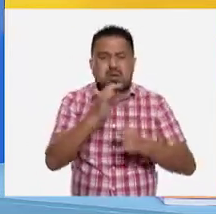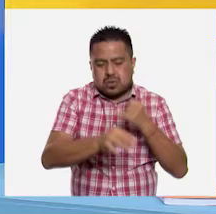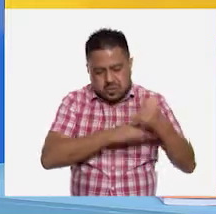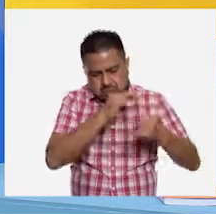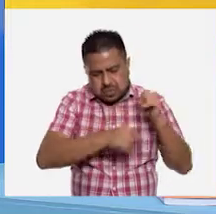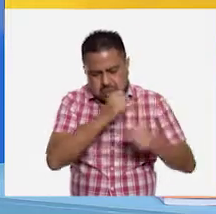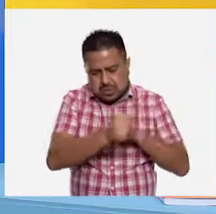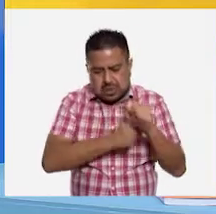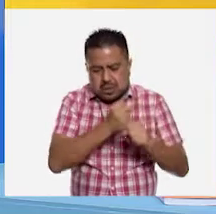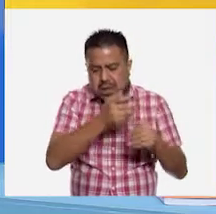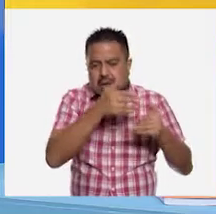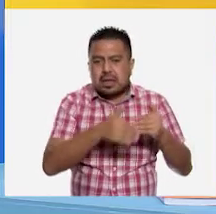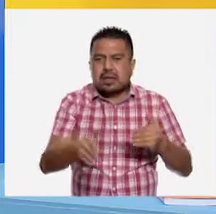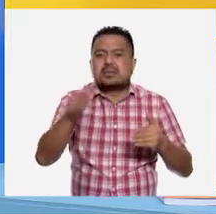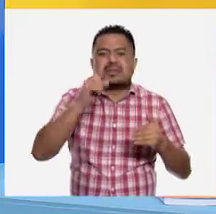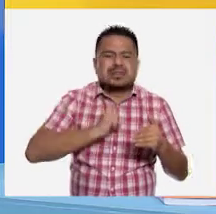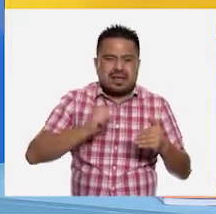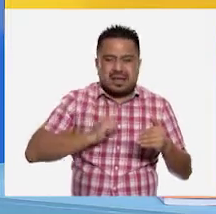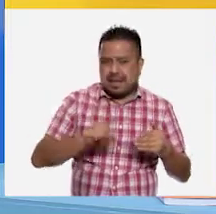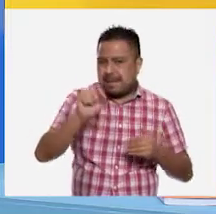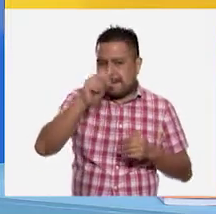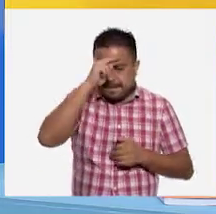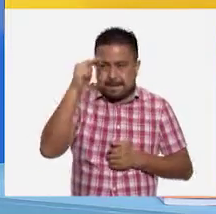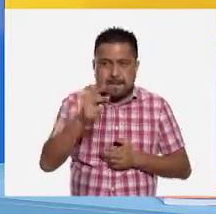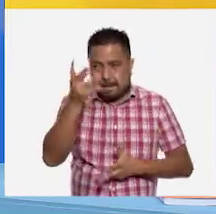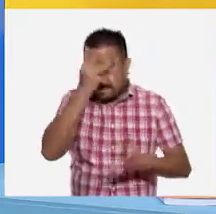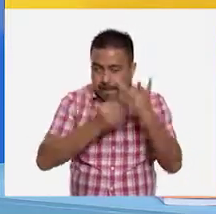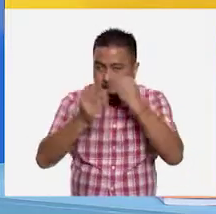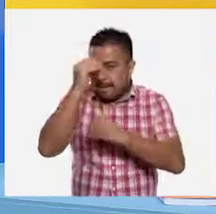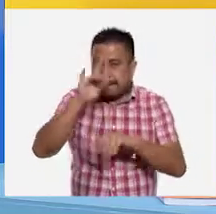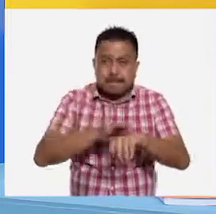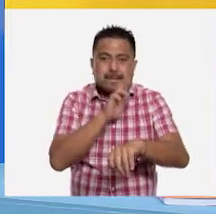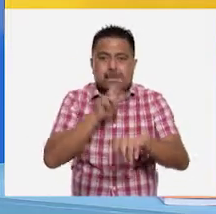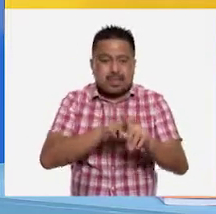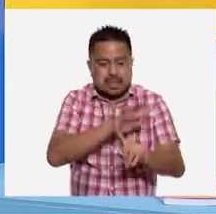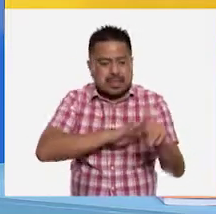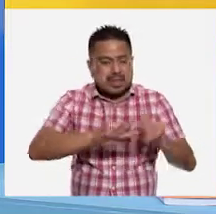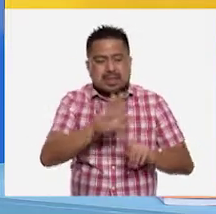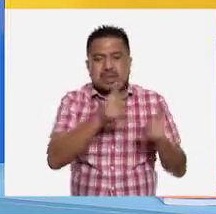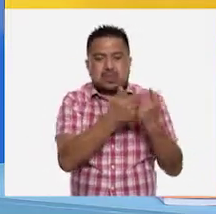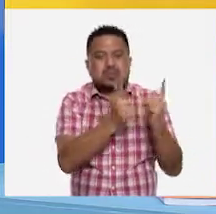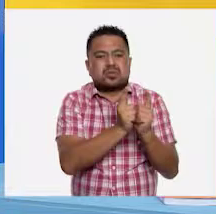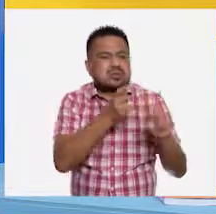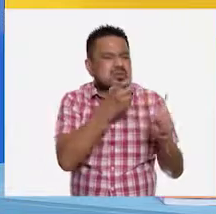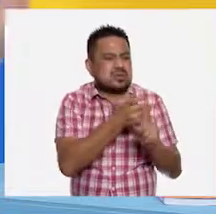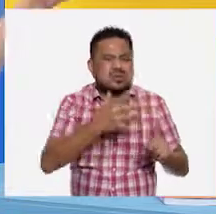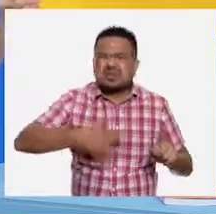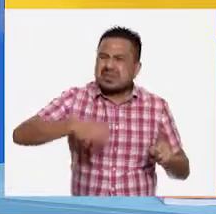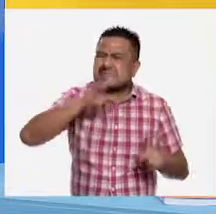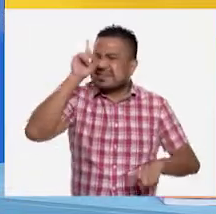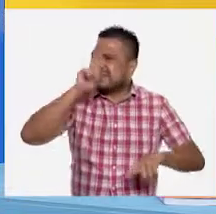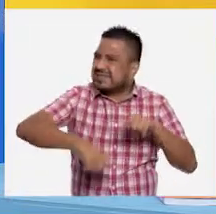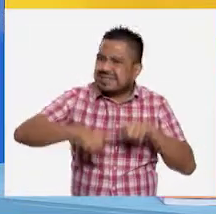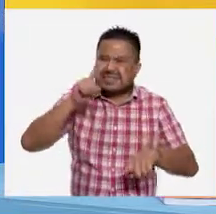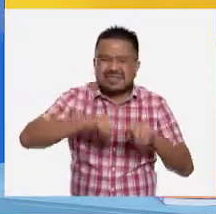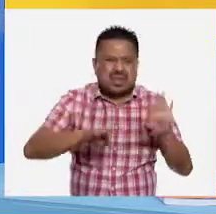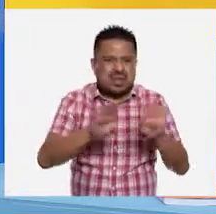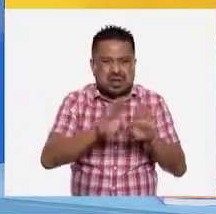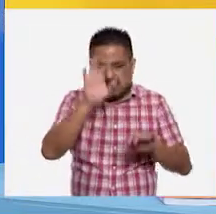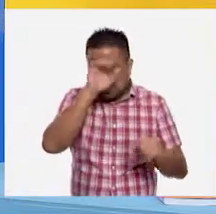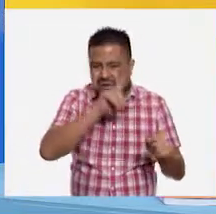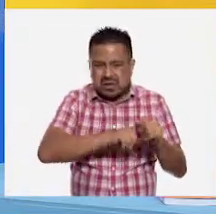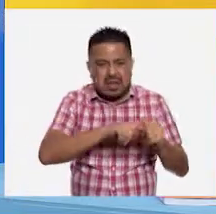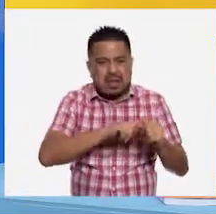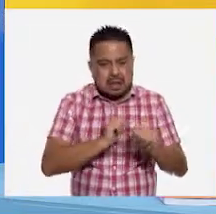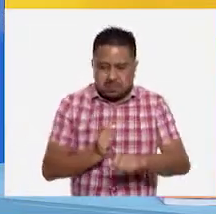últimas décadas del siglo XX mexicano. Aprendimos que la mayoría de estas expresiones buscaban romper con el nacionalismo cultural que se